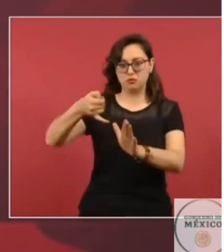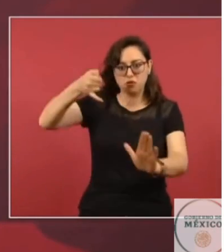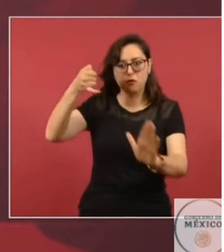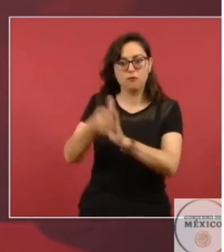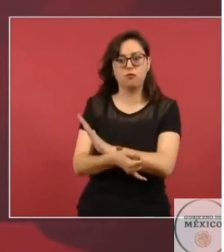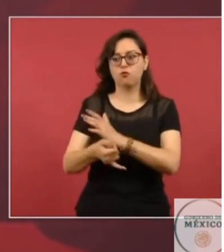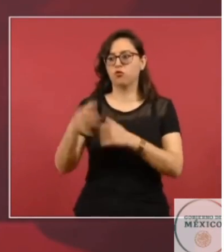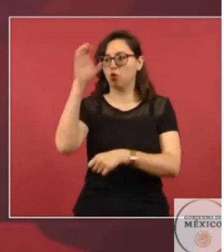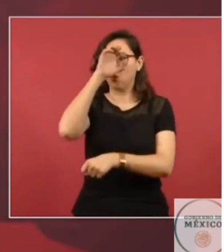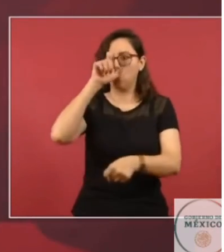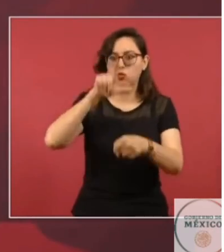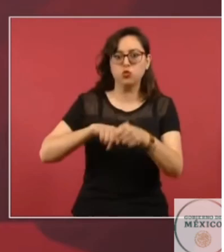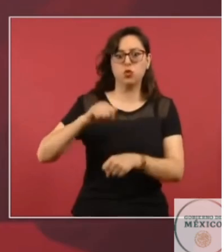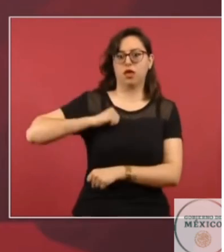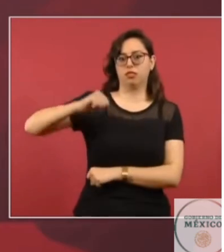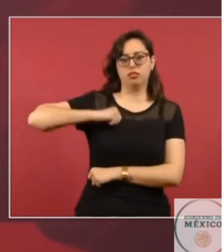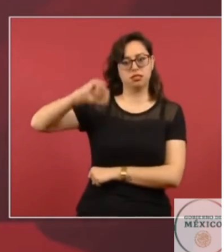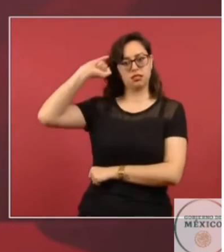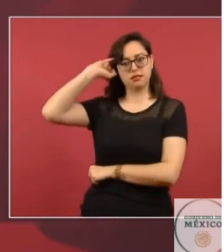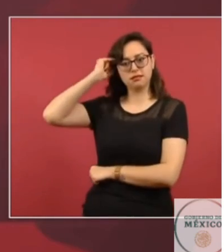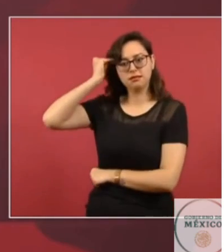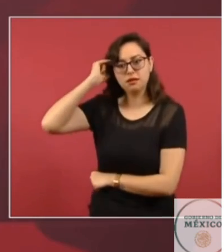la historia de México.